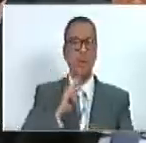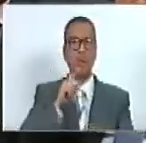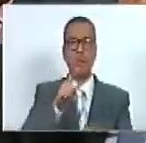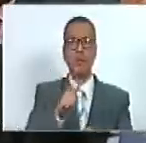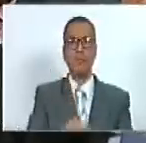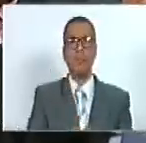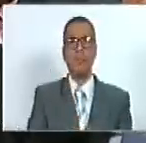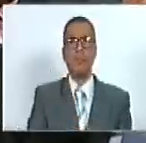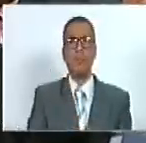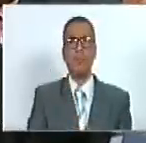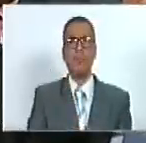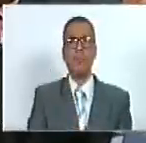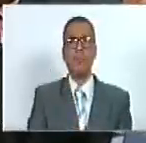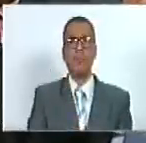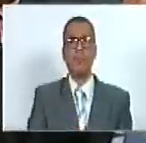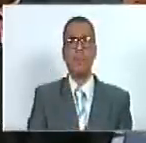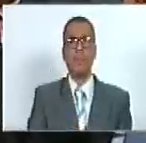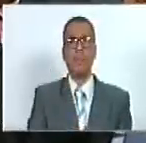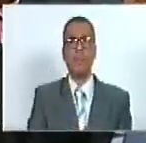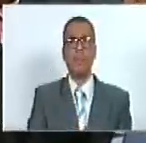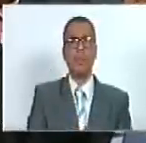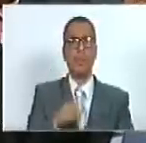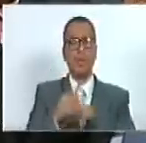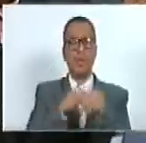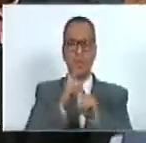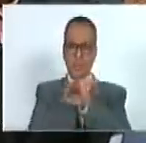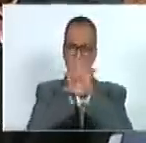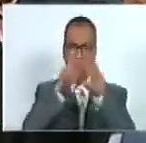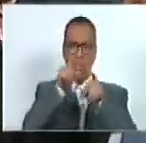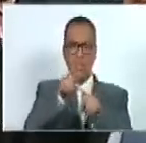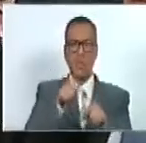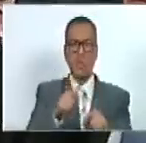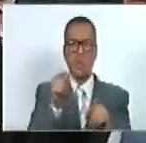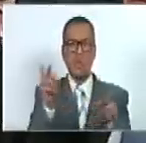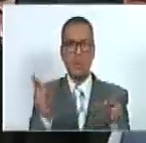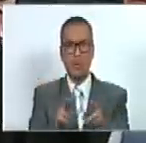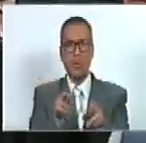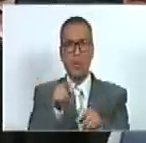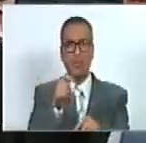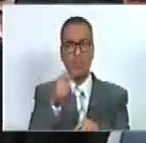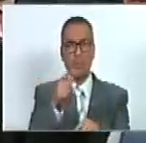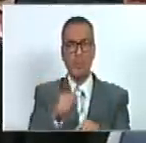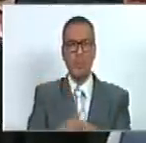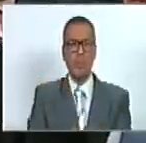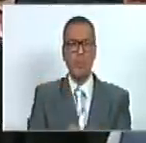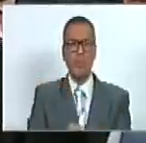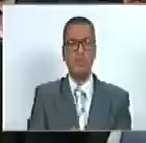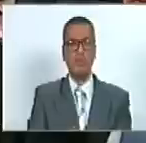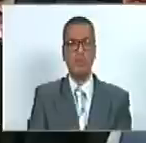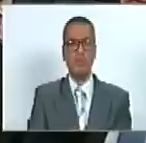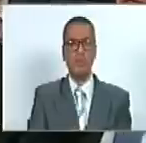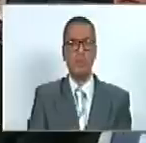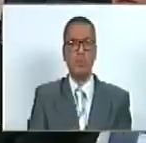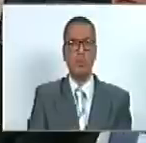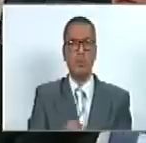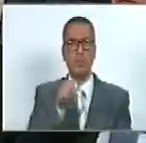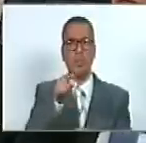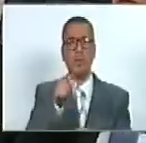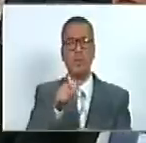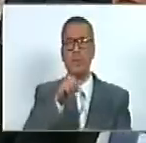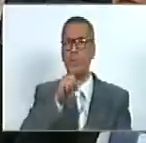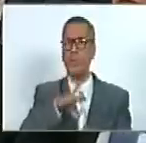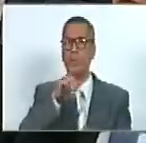de los trabajadores. Pero quiero hacer una aclaratoria muy breve, sin muy poca estridencia, que es histórica